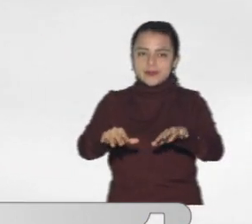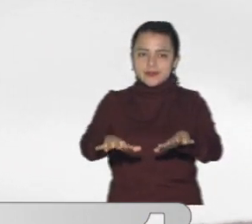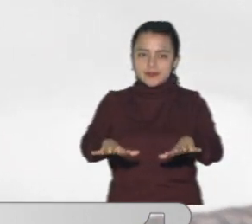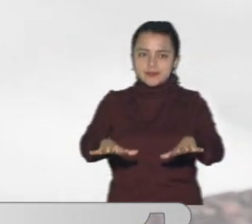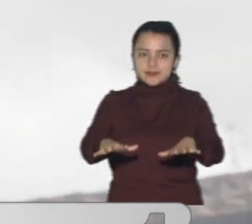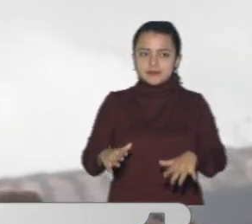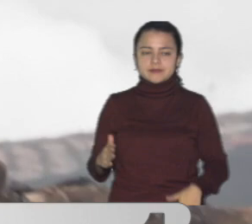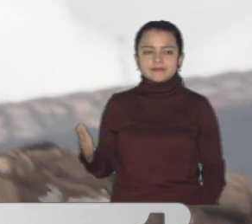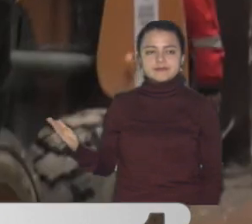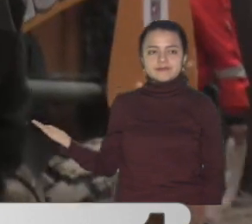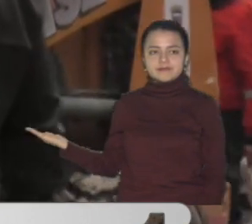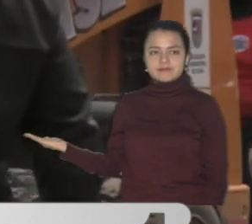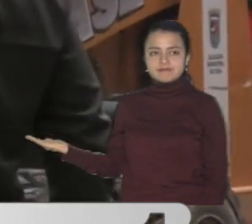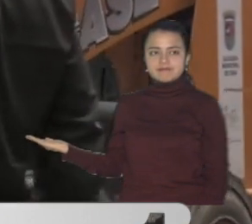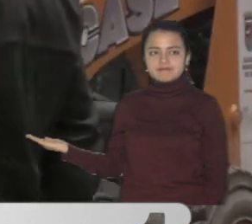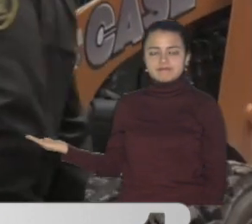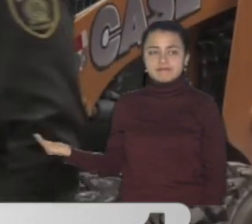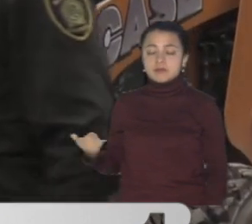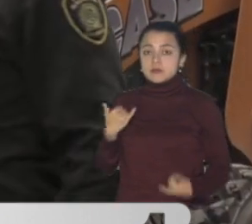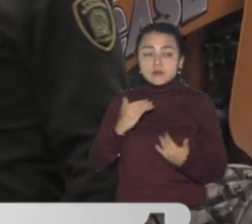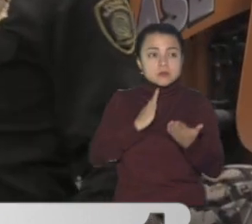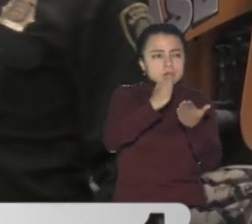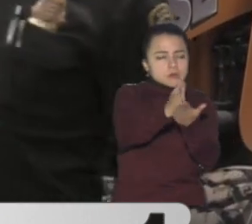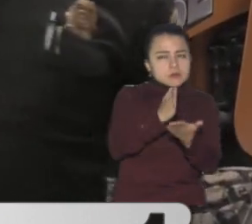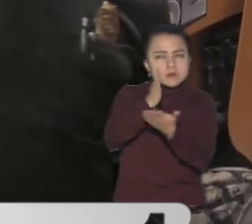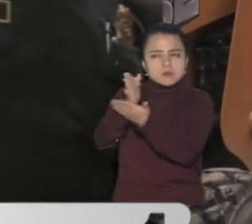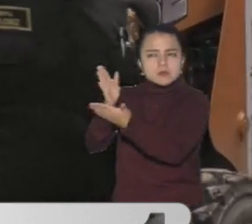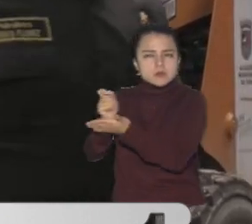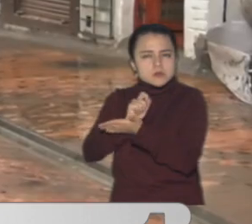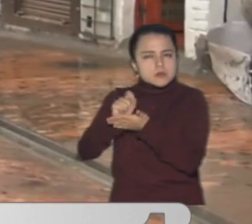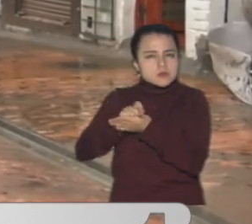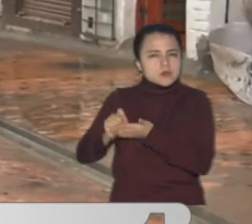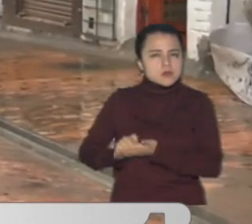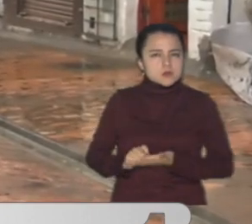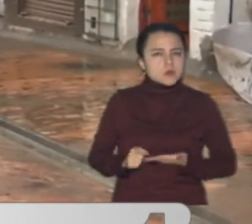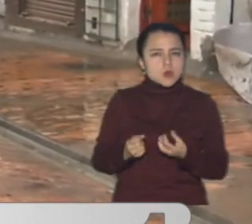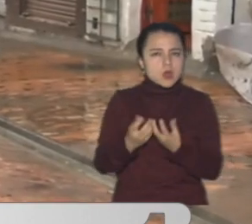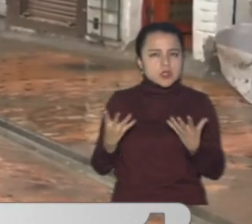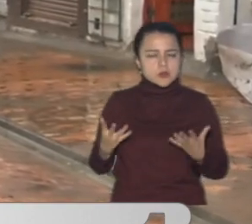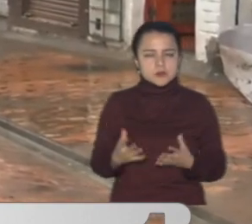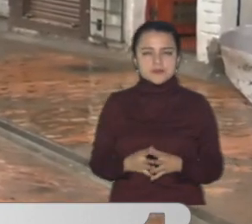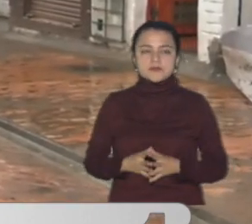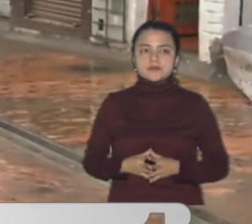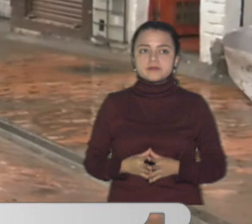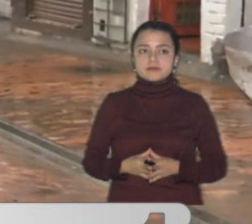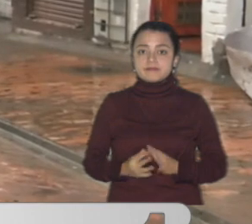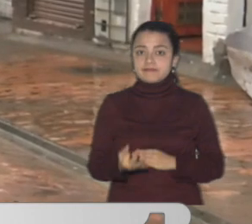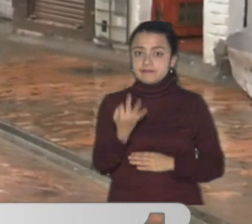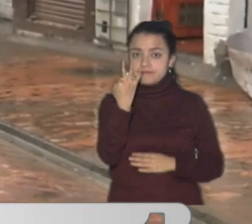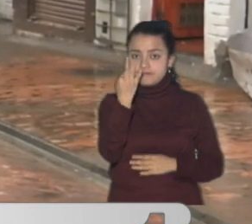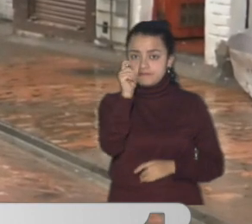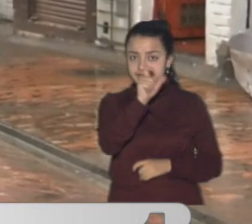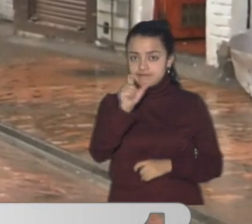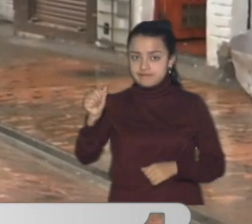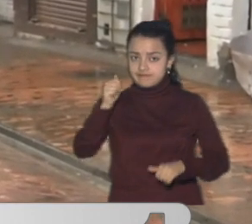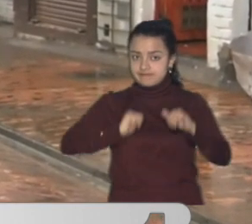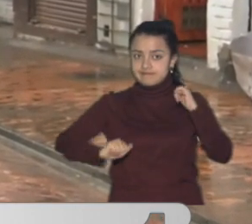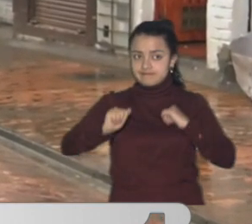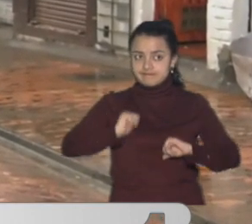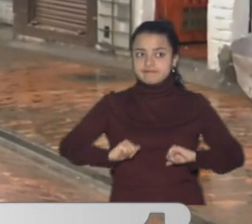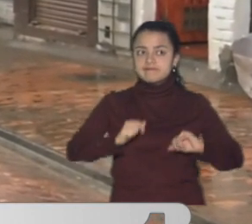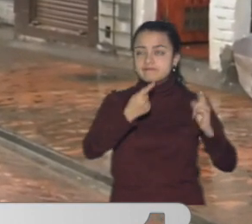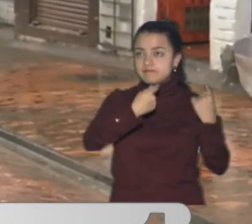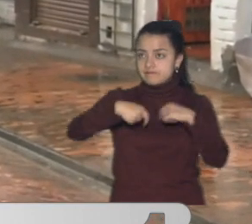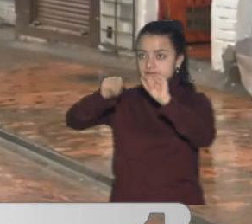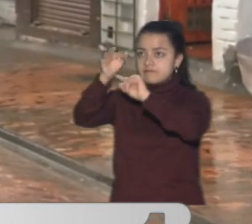adelanta una caracterización para cuantificar los daños económicos. Las tres personas que resultaron heridas por este incendio